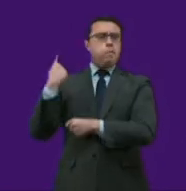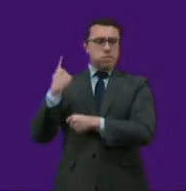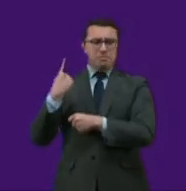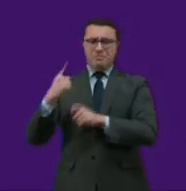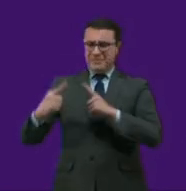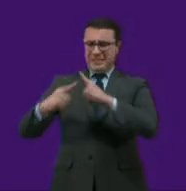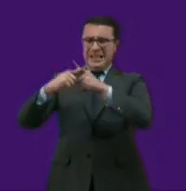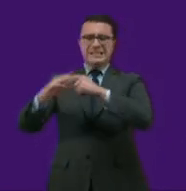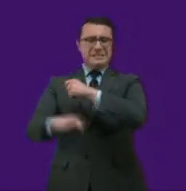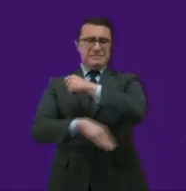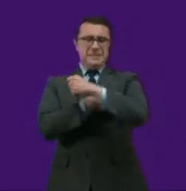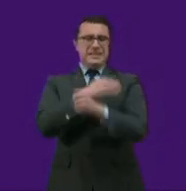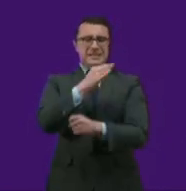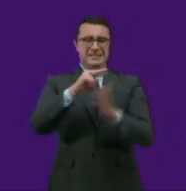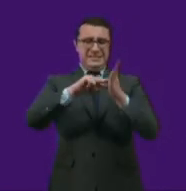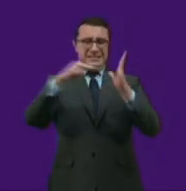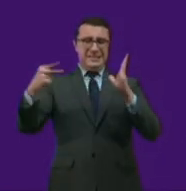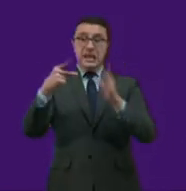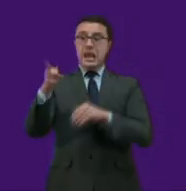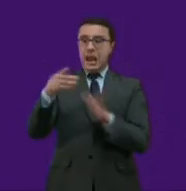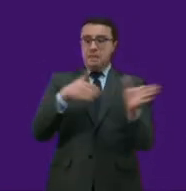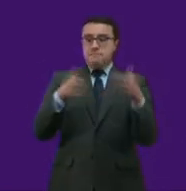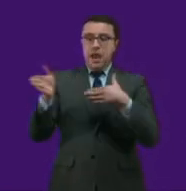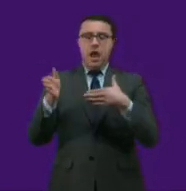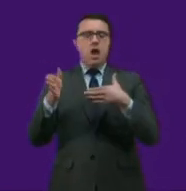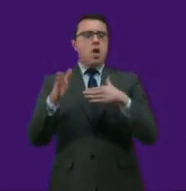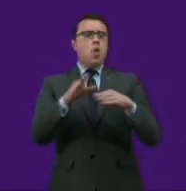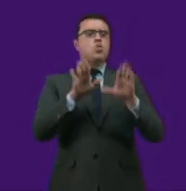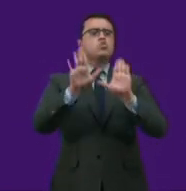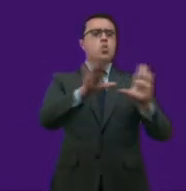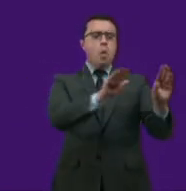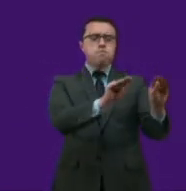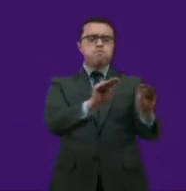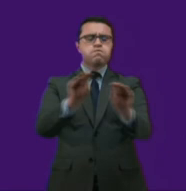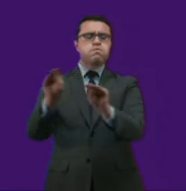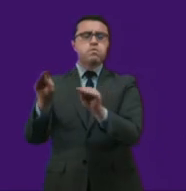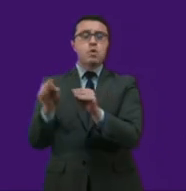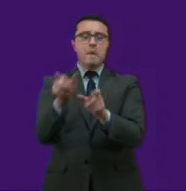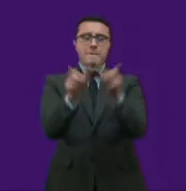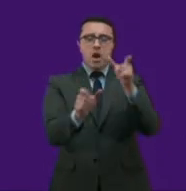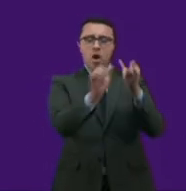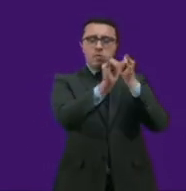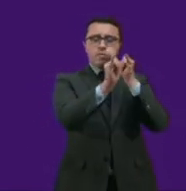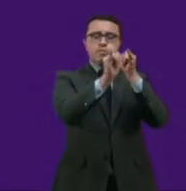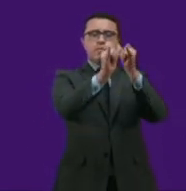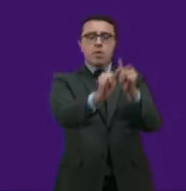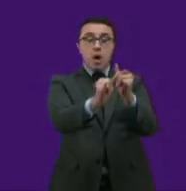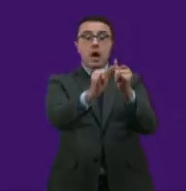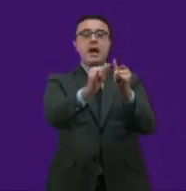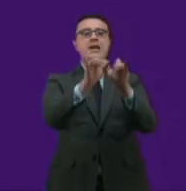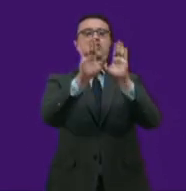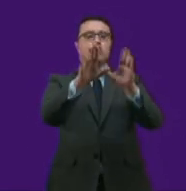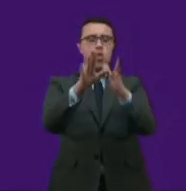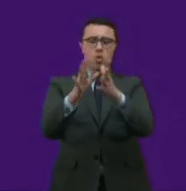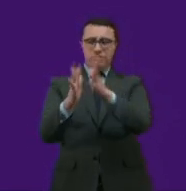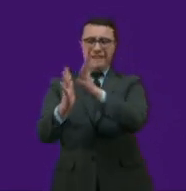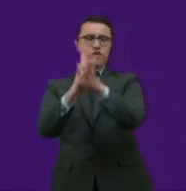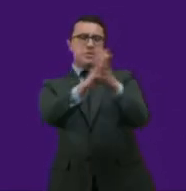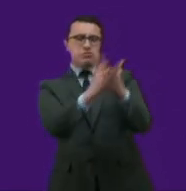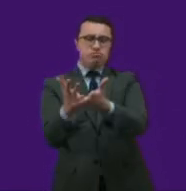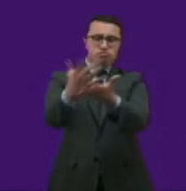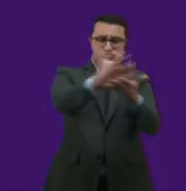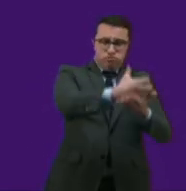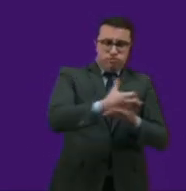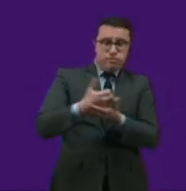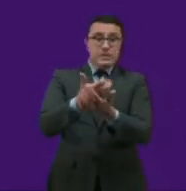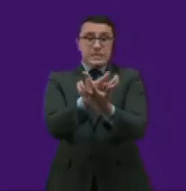exministra TIC hizo un programa fantástico de formación de ingenieros en ciencia de datos, que fue muy,